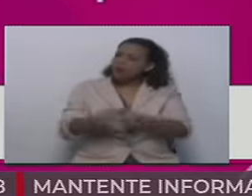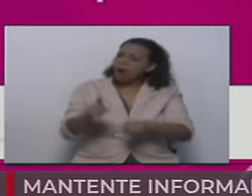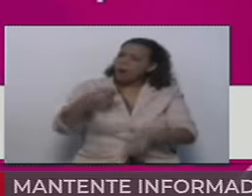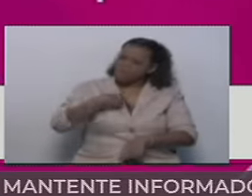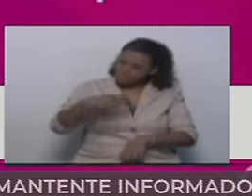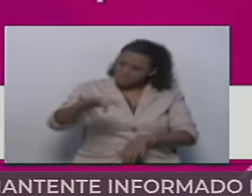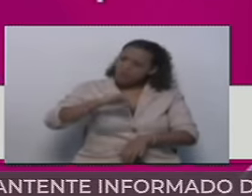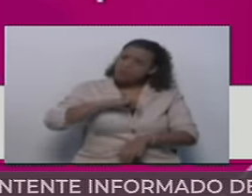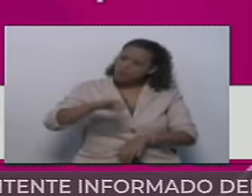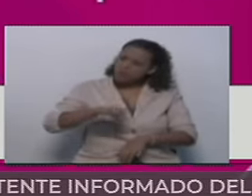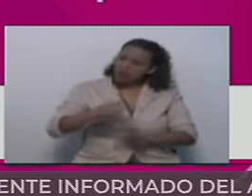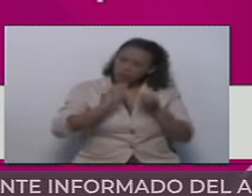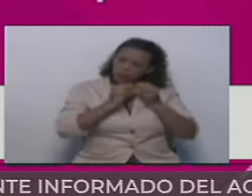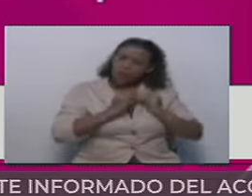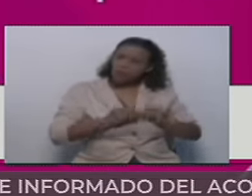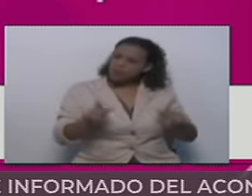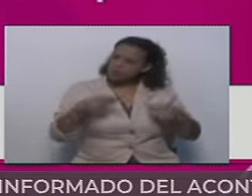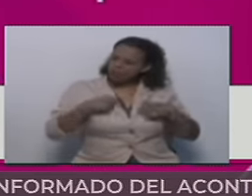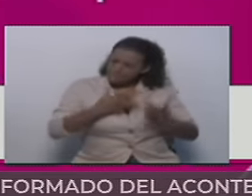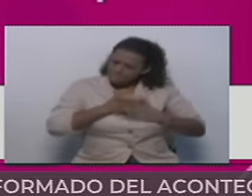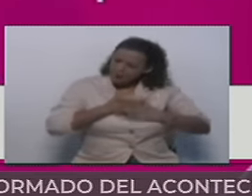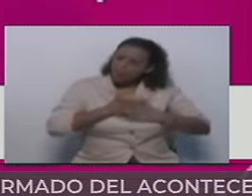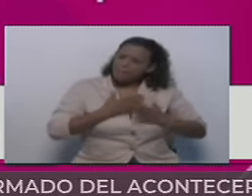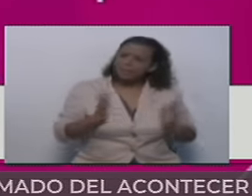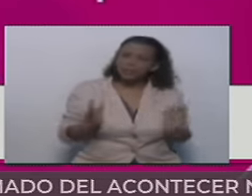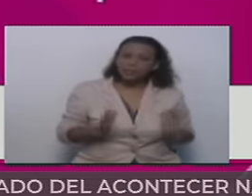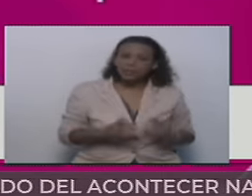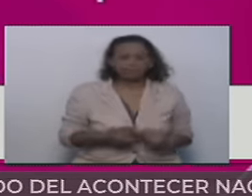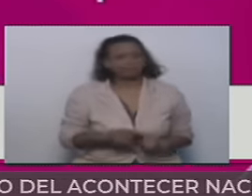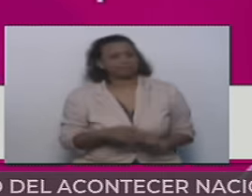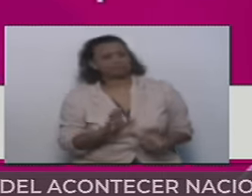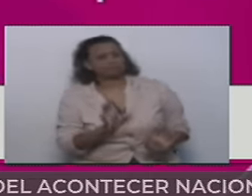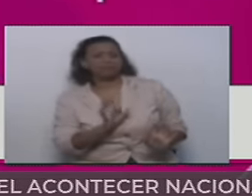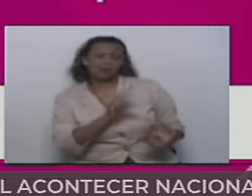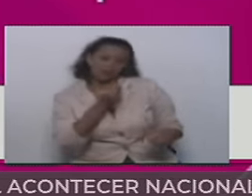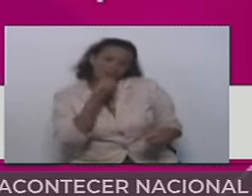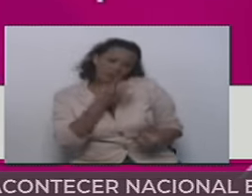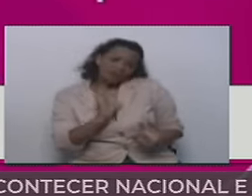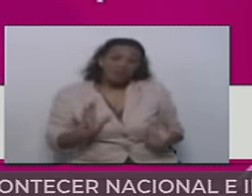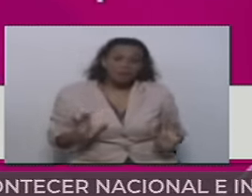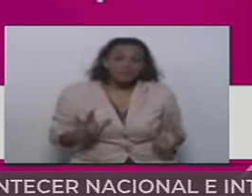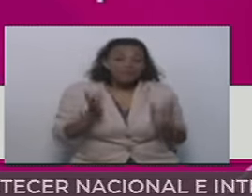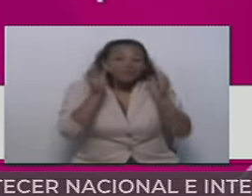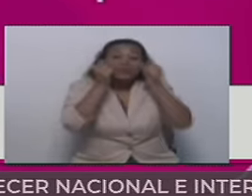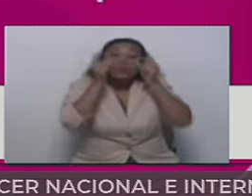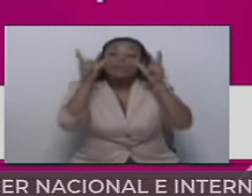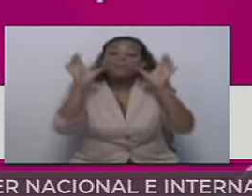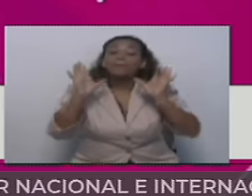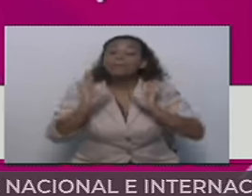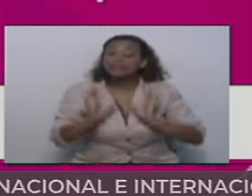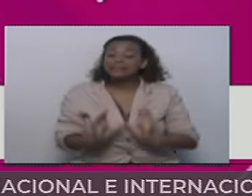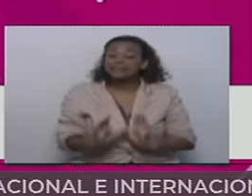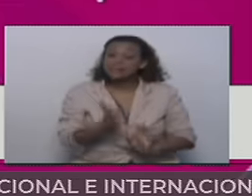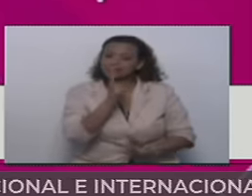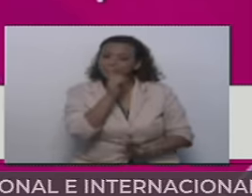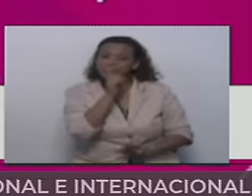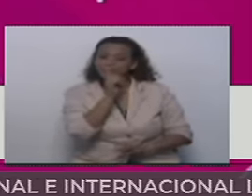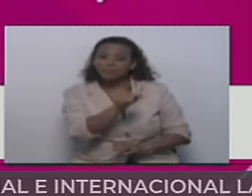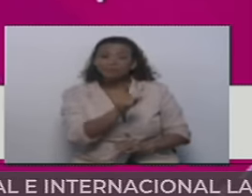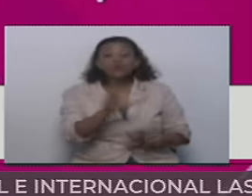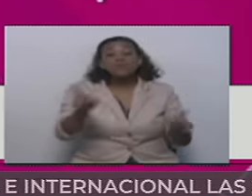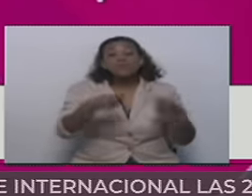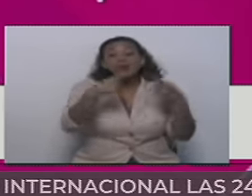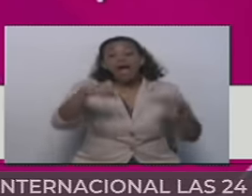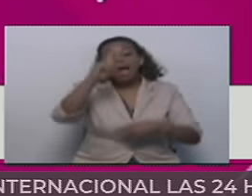muñequita? Una muñequita para mí. Yo le dije, bueno, te tenemos una sorpresa. Cumpliste